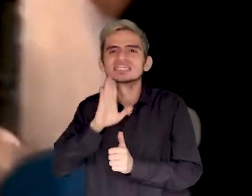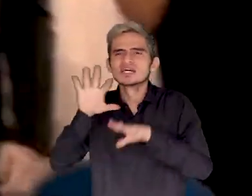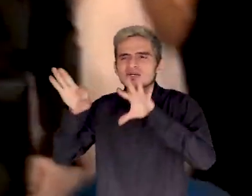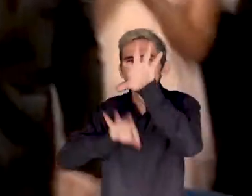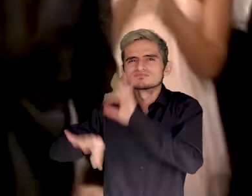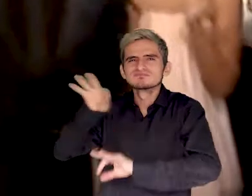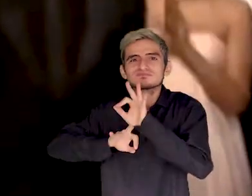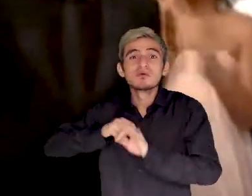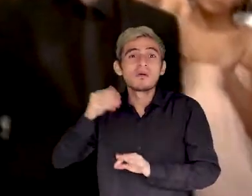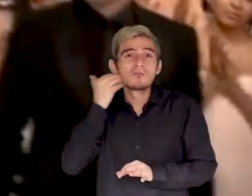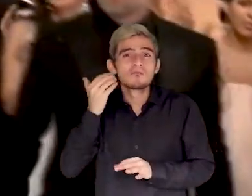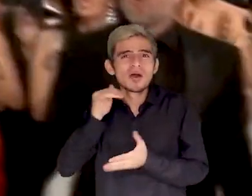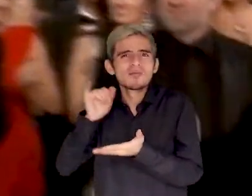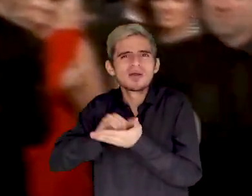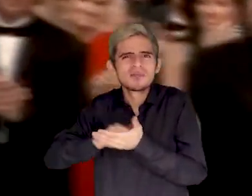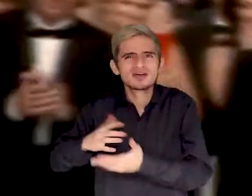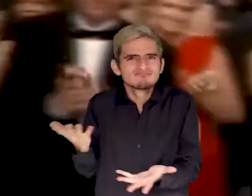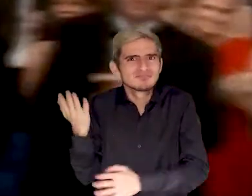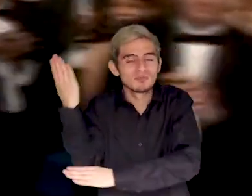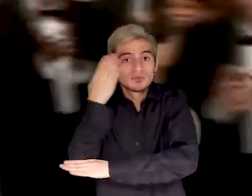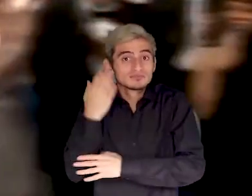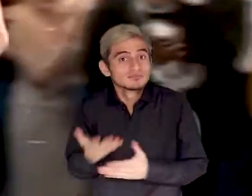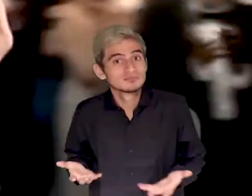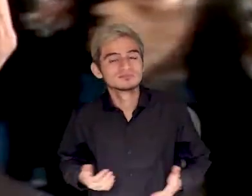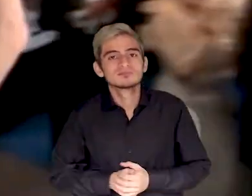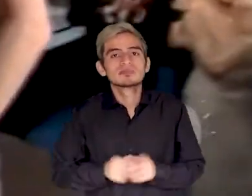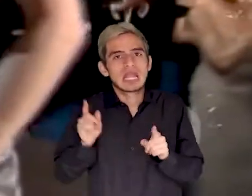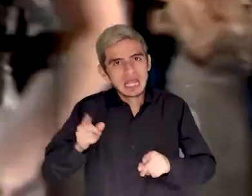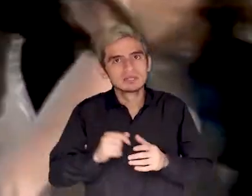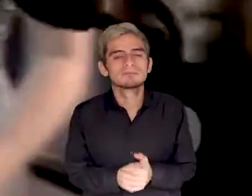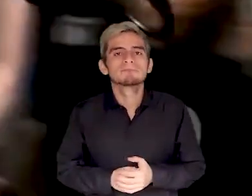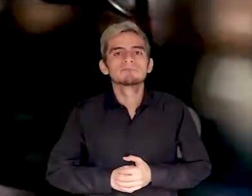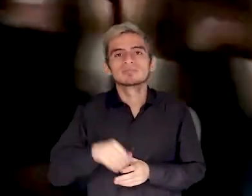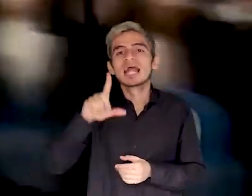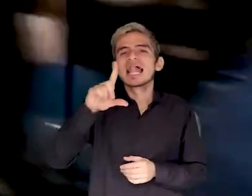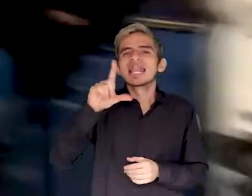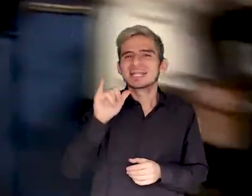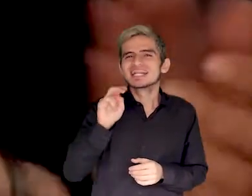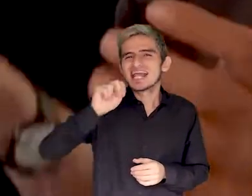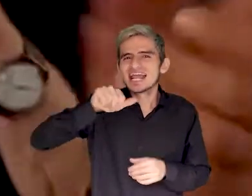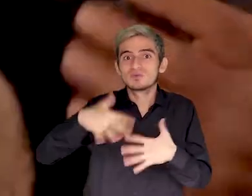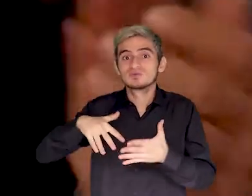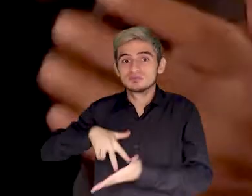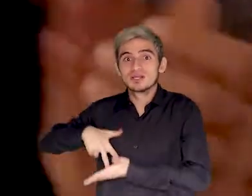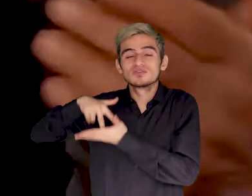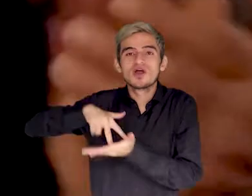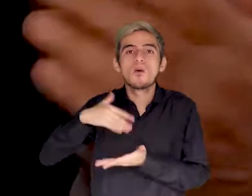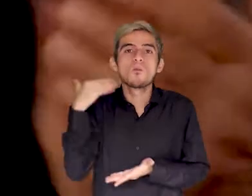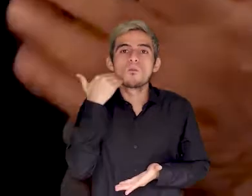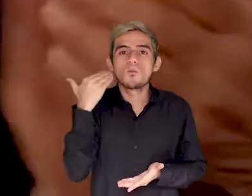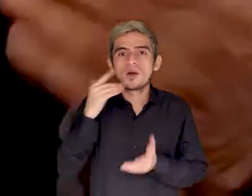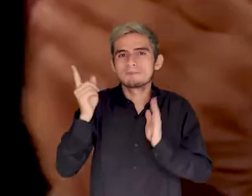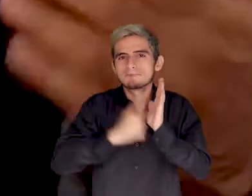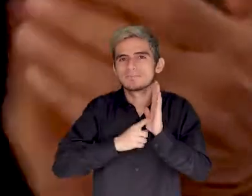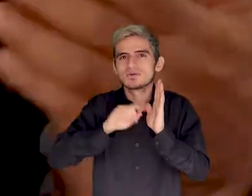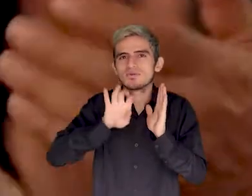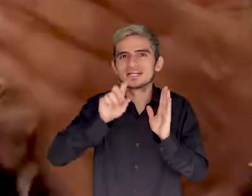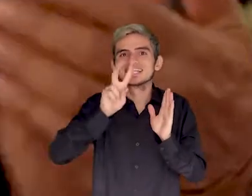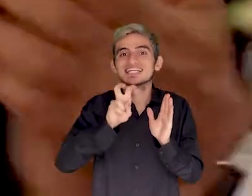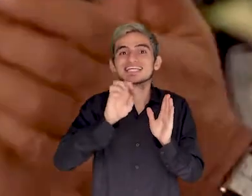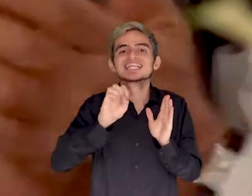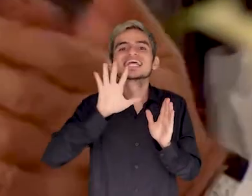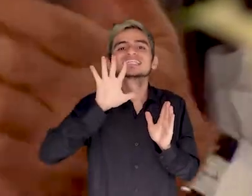4 directoras más han sido nominadas en esta misma categoría. Lina Wertmüller con Pascualino se te Velletse